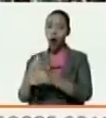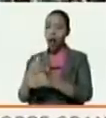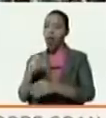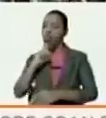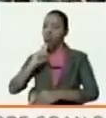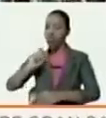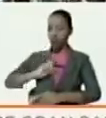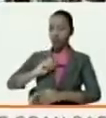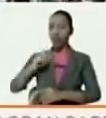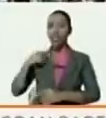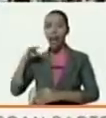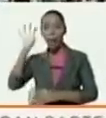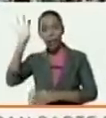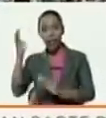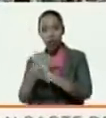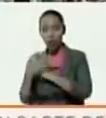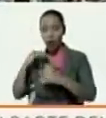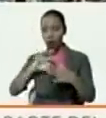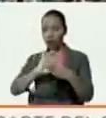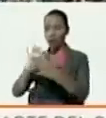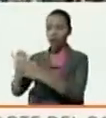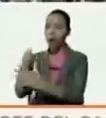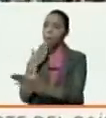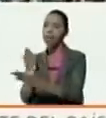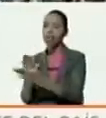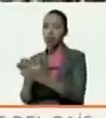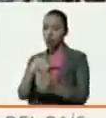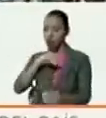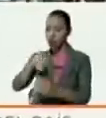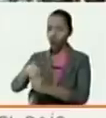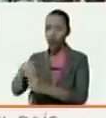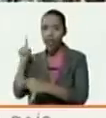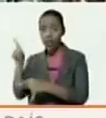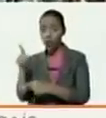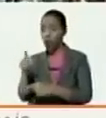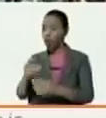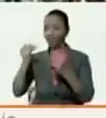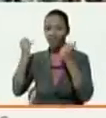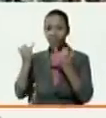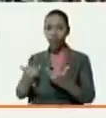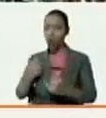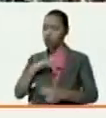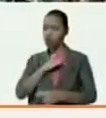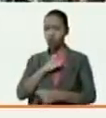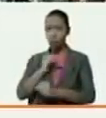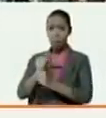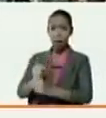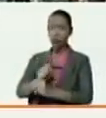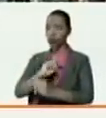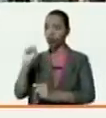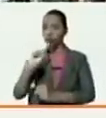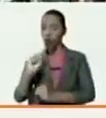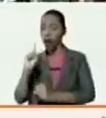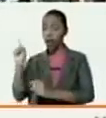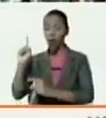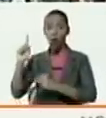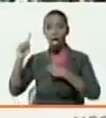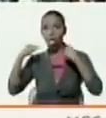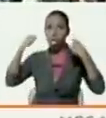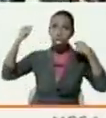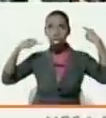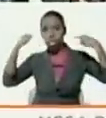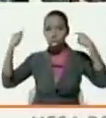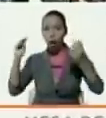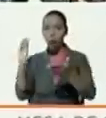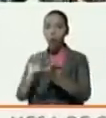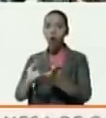patria a los aliados de Trump aquí que han pedido invasión. Eso va a ser automático. No vamos a esperar. Lo otro es que ellos andan locos por